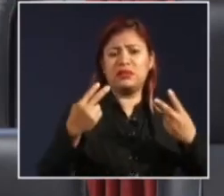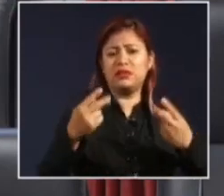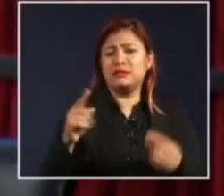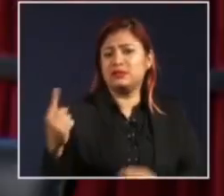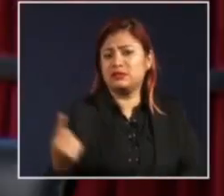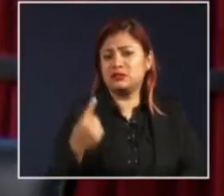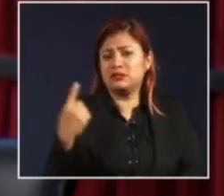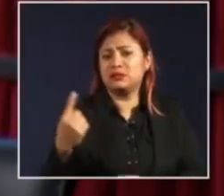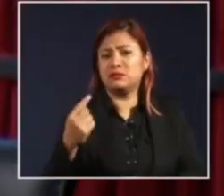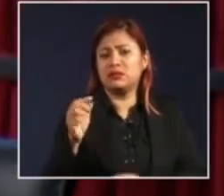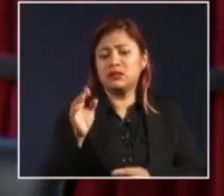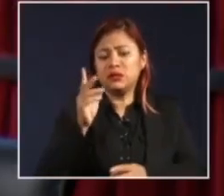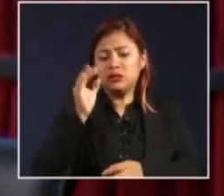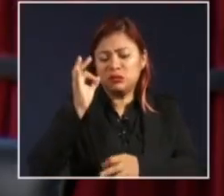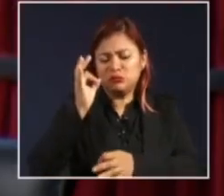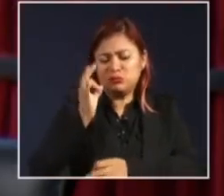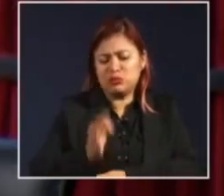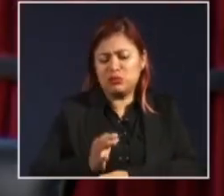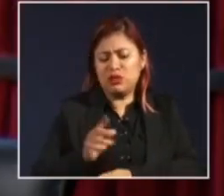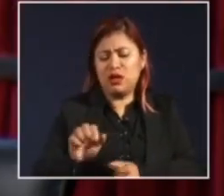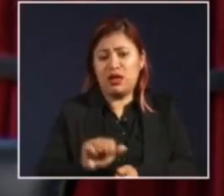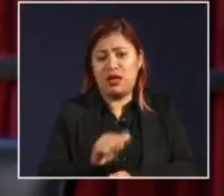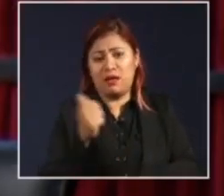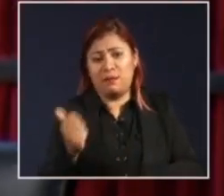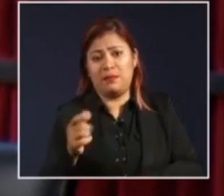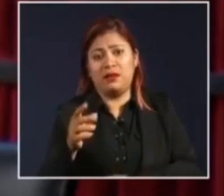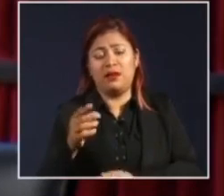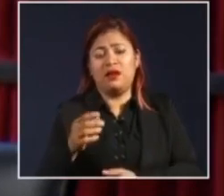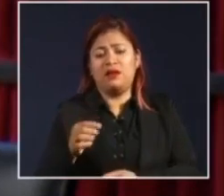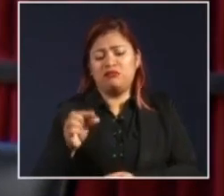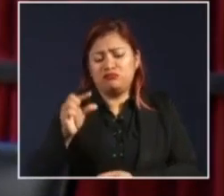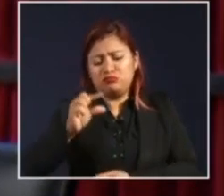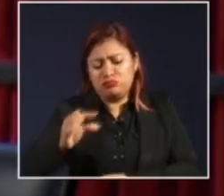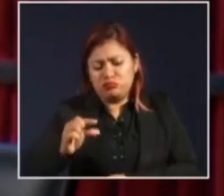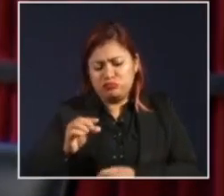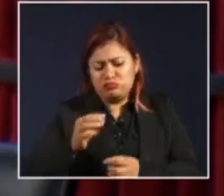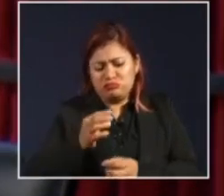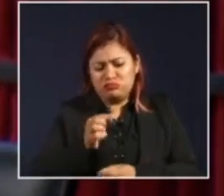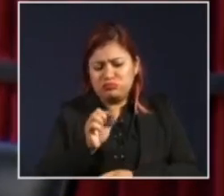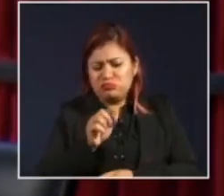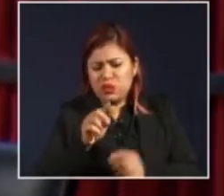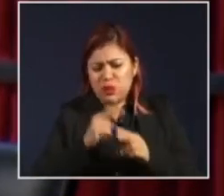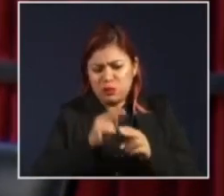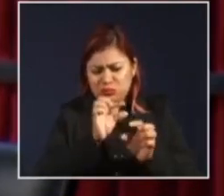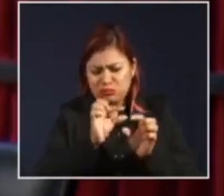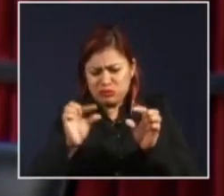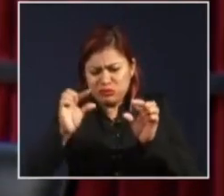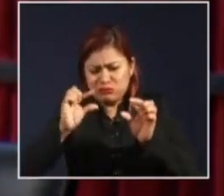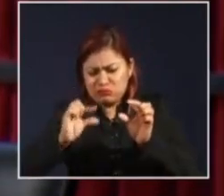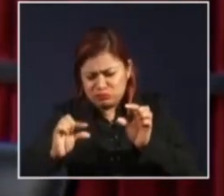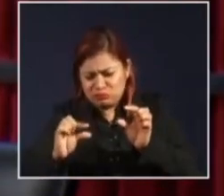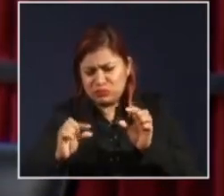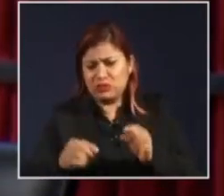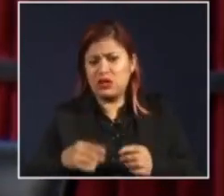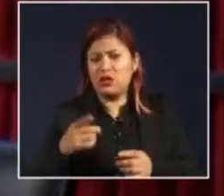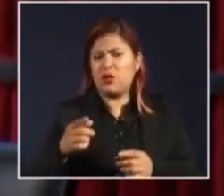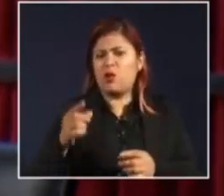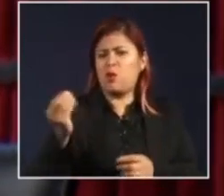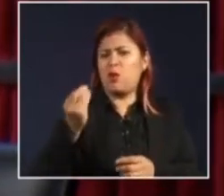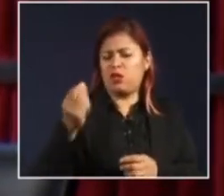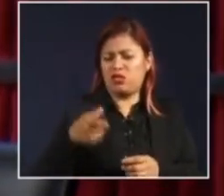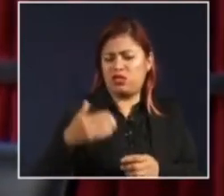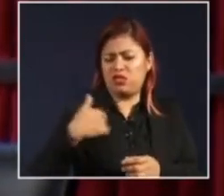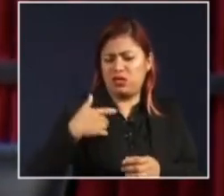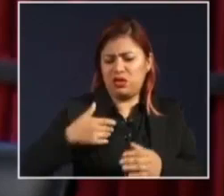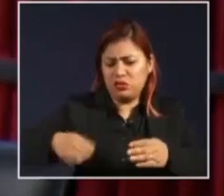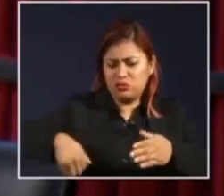los seguros te cambian la letra pequeña, te niegan la atención médica. Cuando tienes un choque, te cambian